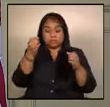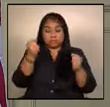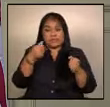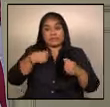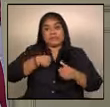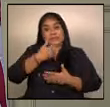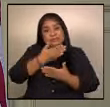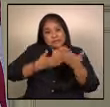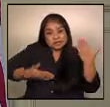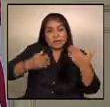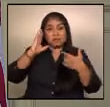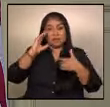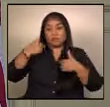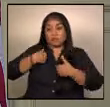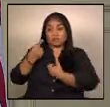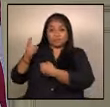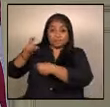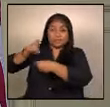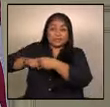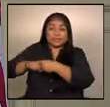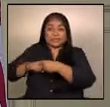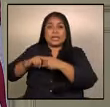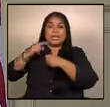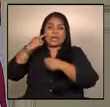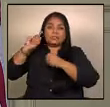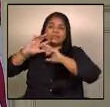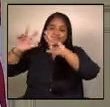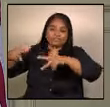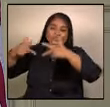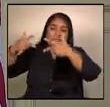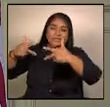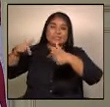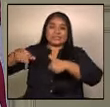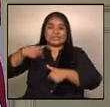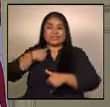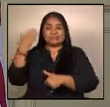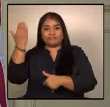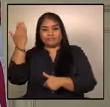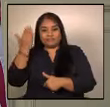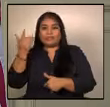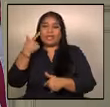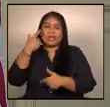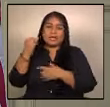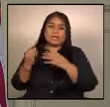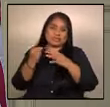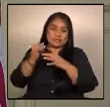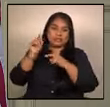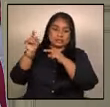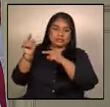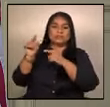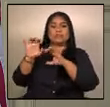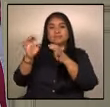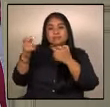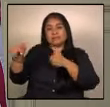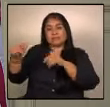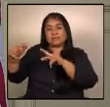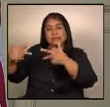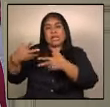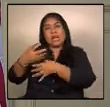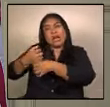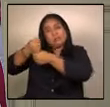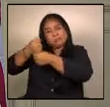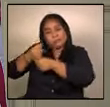Pero no quería dejar de estar presente esta mañana en este evento,